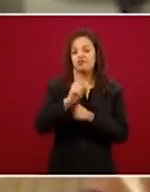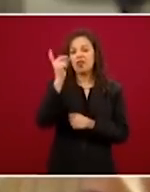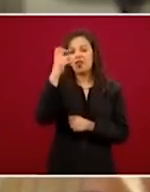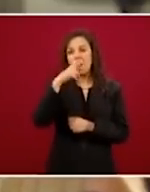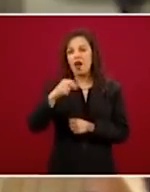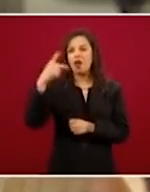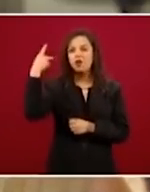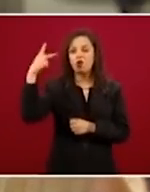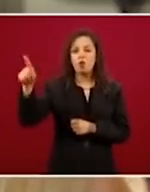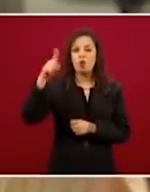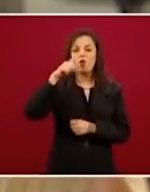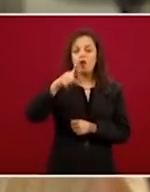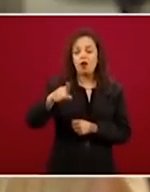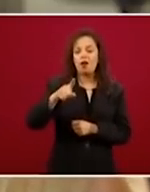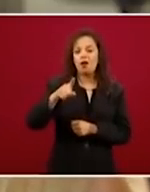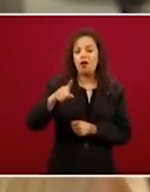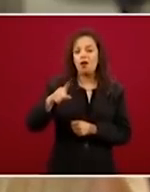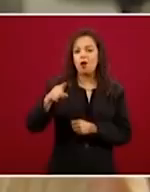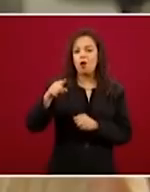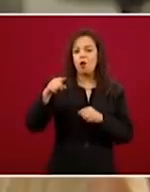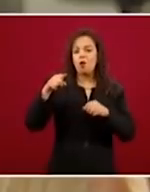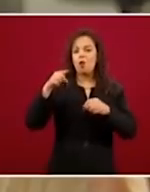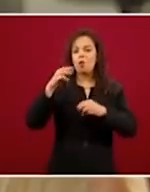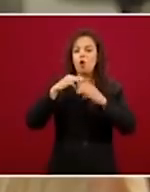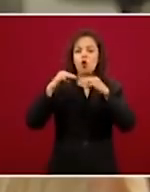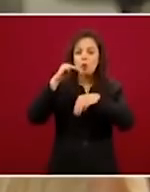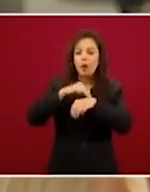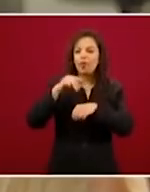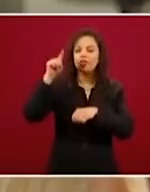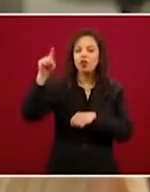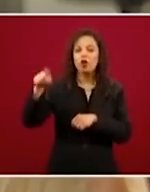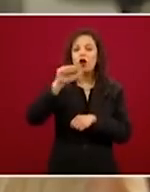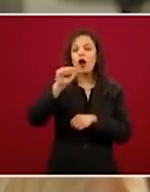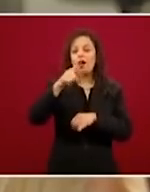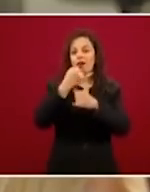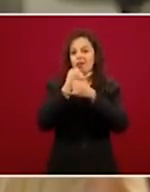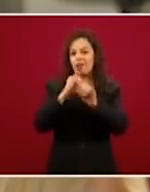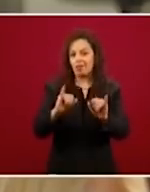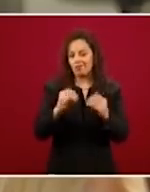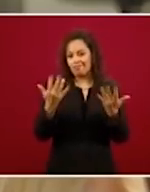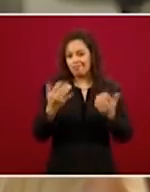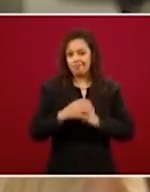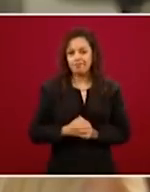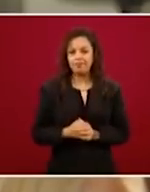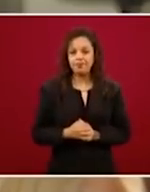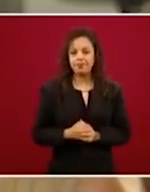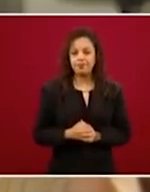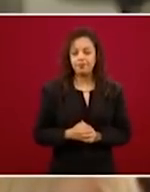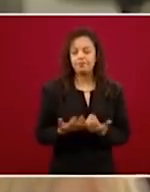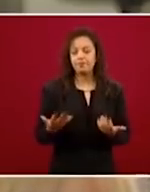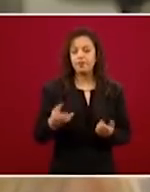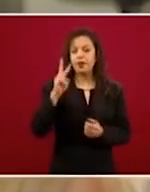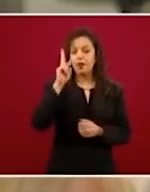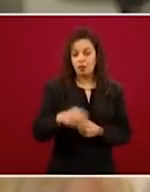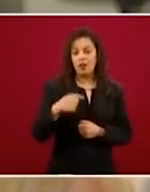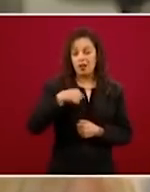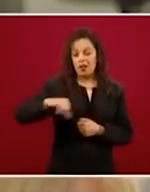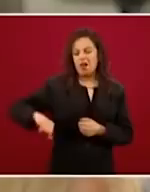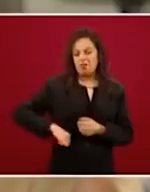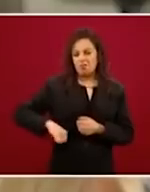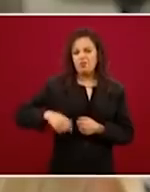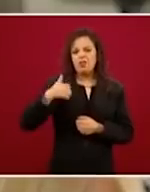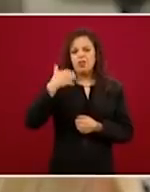otras situaciones entonces obviamente le quiero pedir su opinión de lo que ocurrió en hermosillo el domingo sin embargo me interesa mucho más este